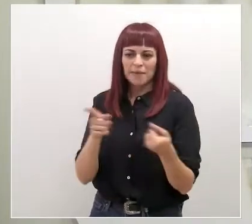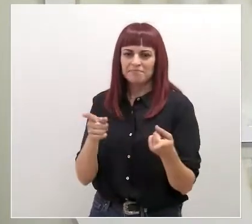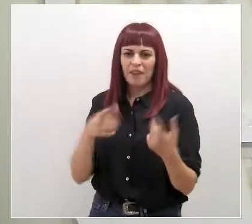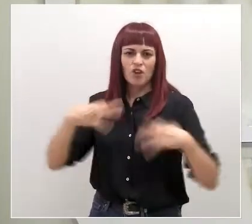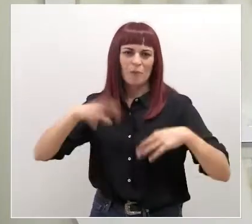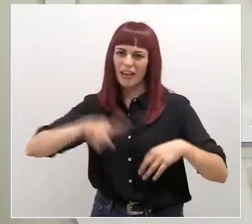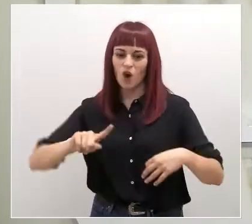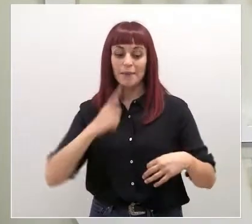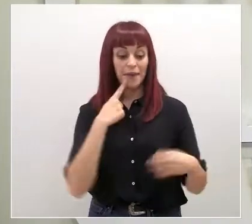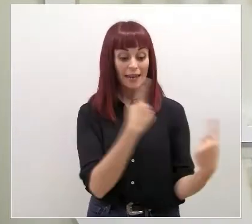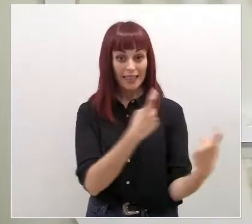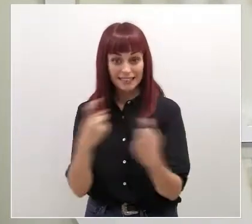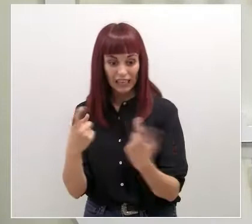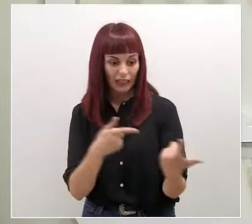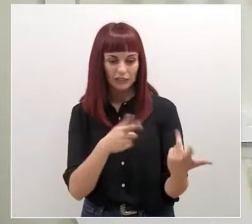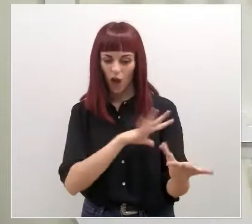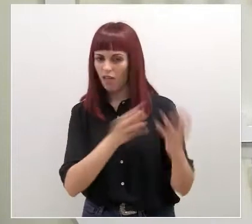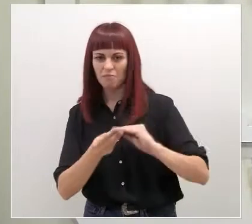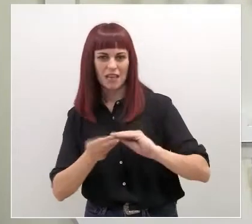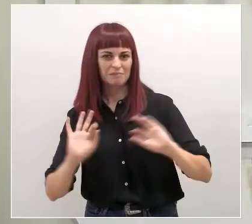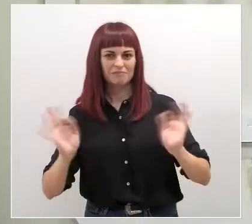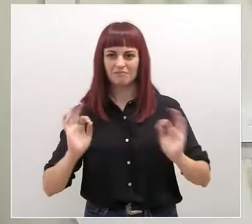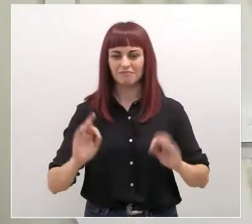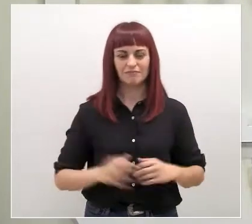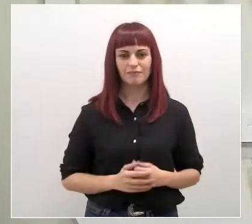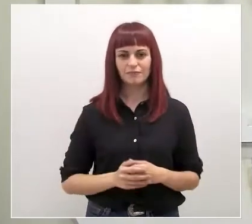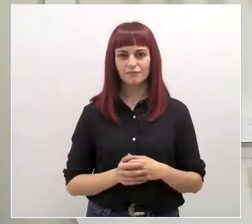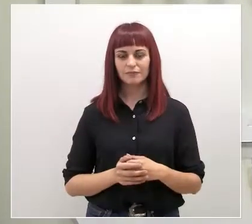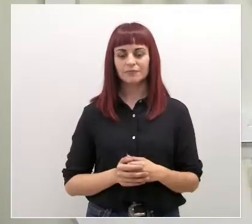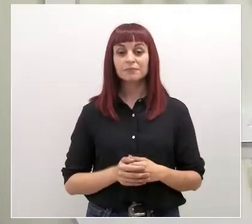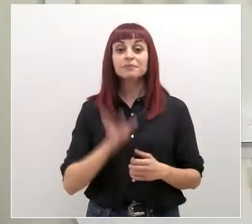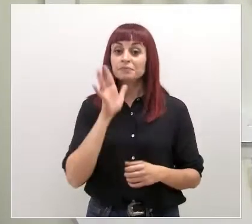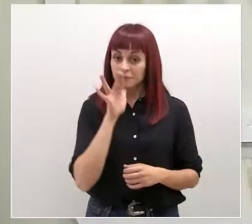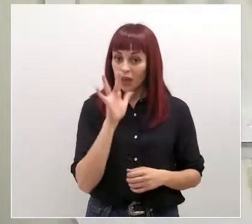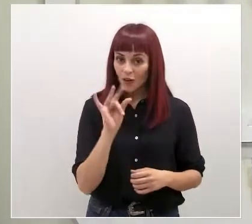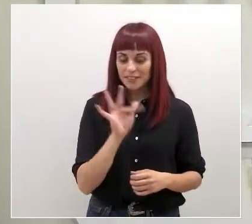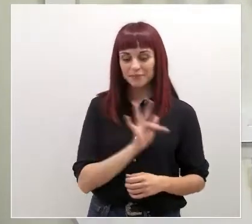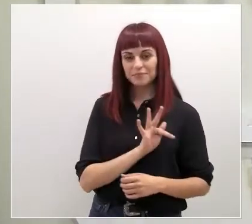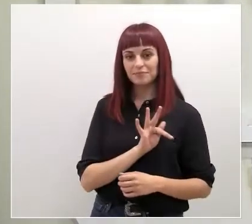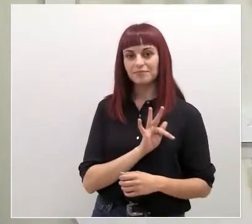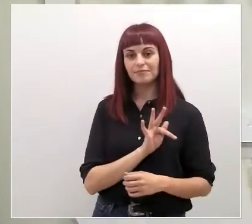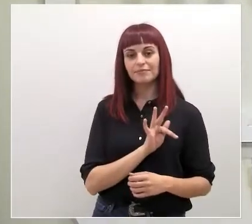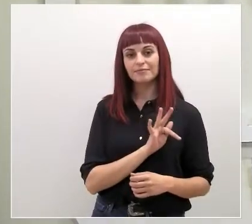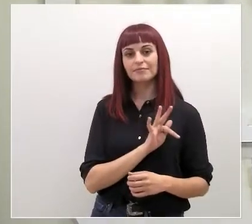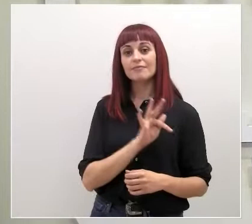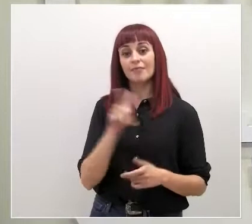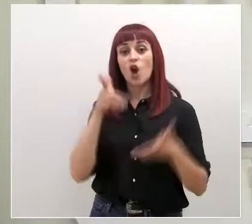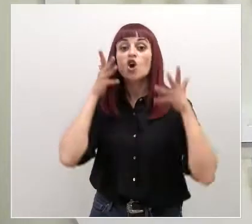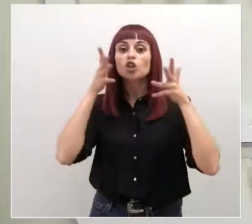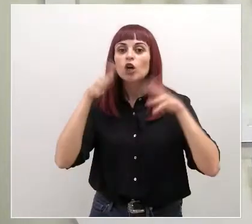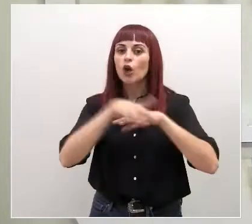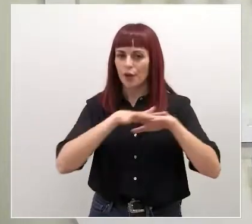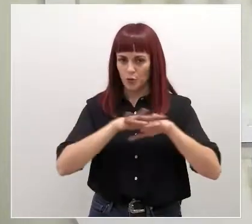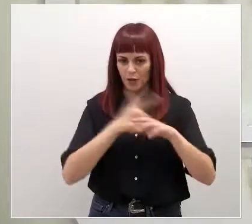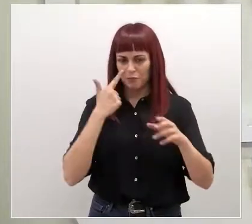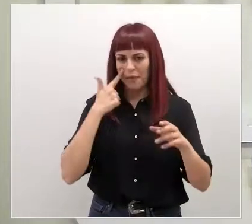a las necesidades que tiene nuestra región de Murcia. Ahora sí, paso a informarles sobre el Consejo de Gobierno,